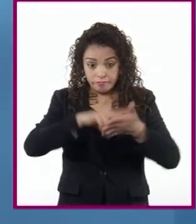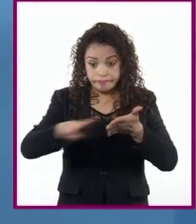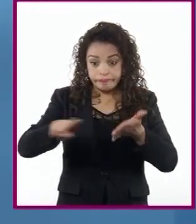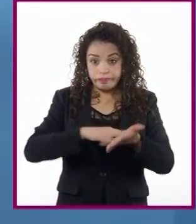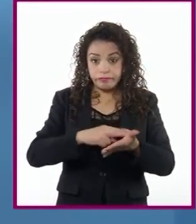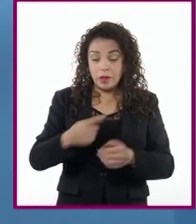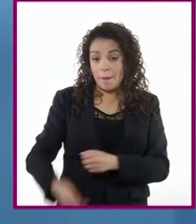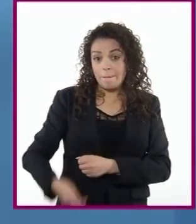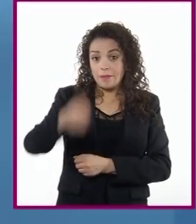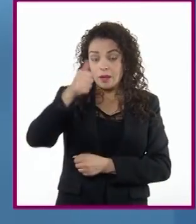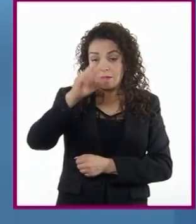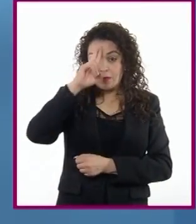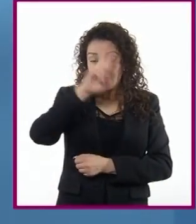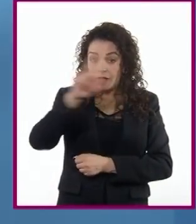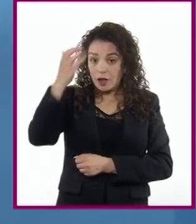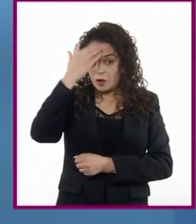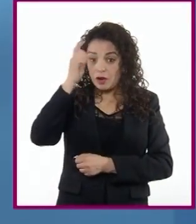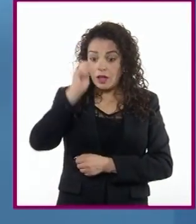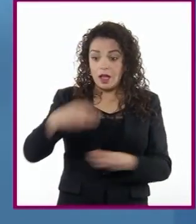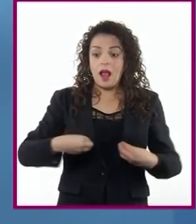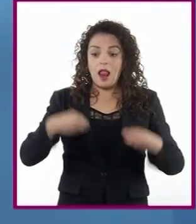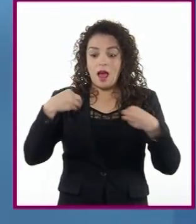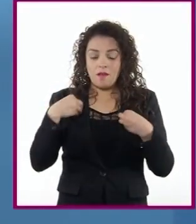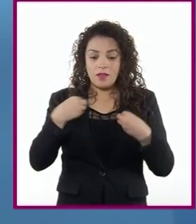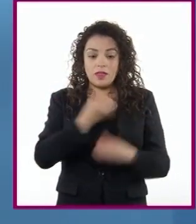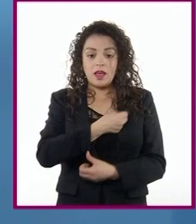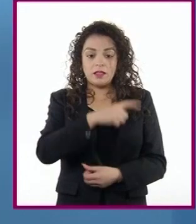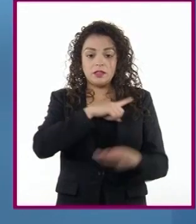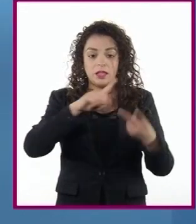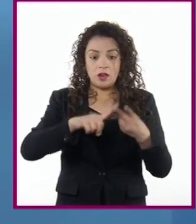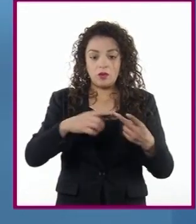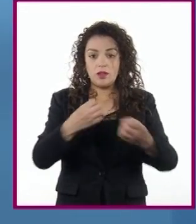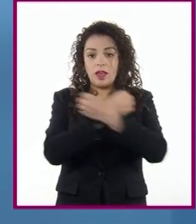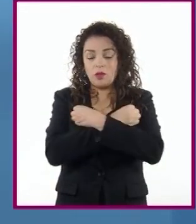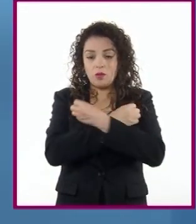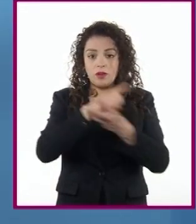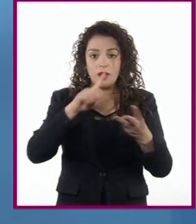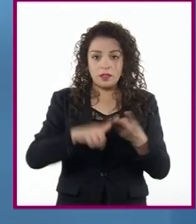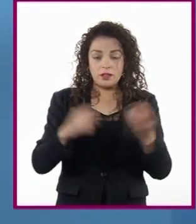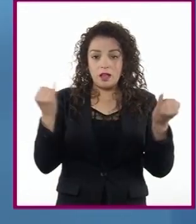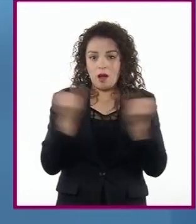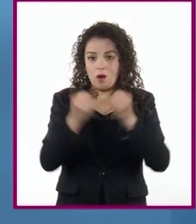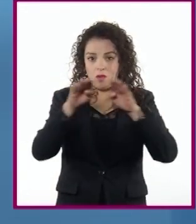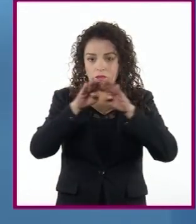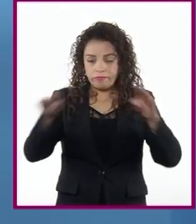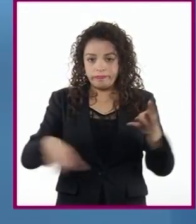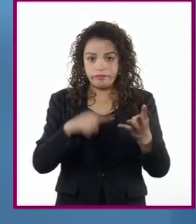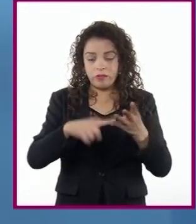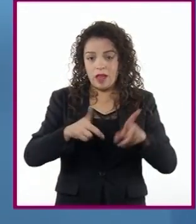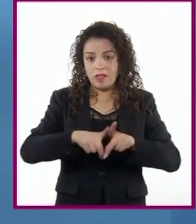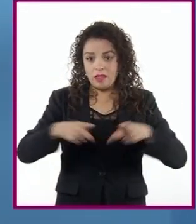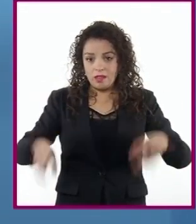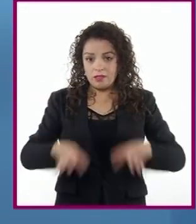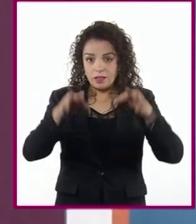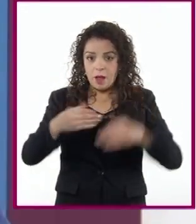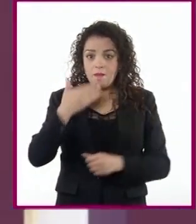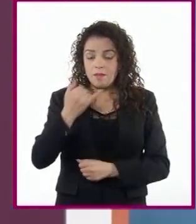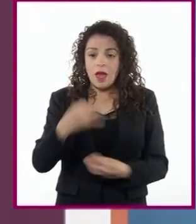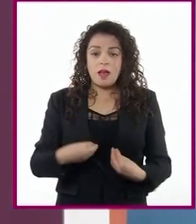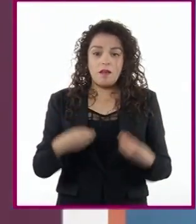los derechos a la vida, a la salud, a la educación, a la igualdad, al desarrollo integral y a una vida libre de